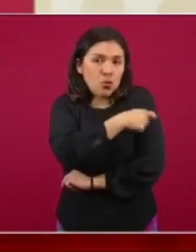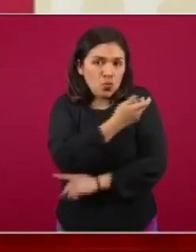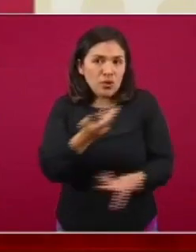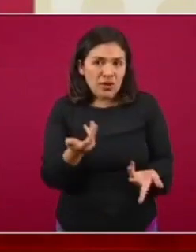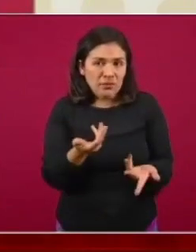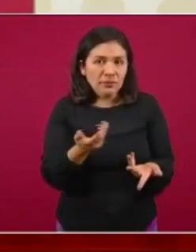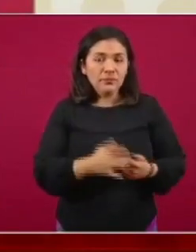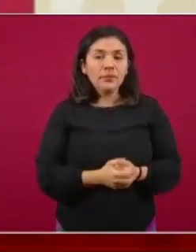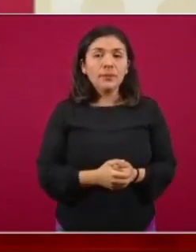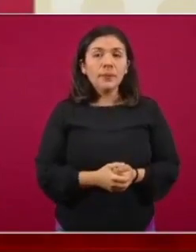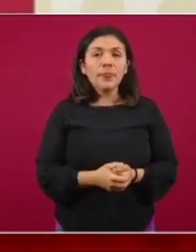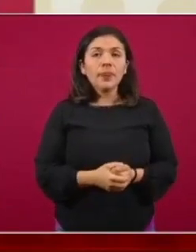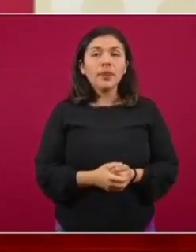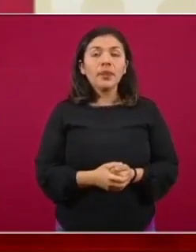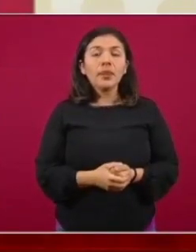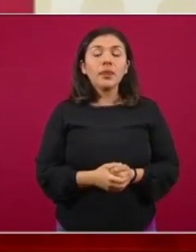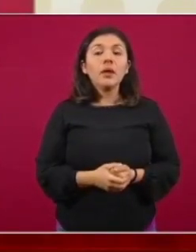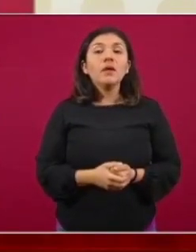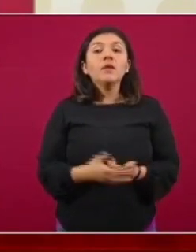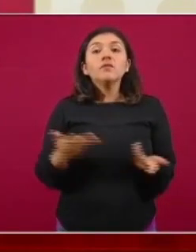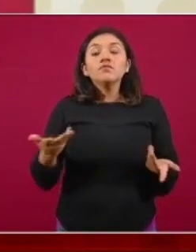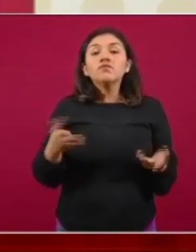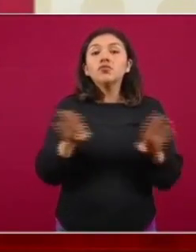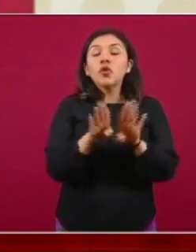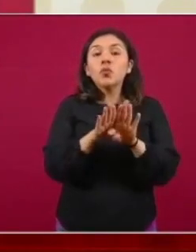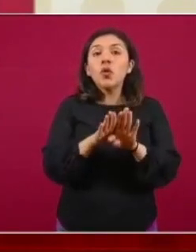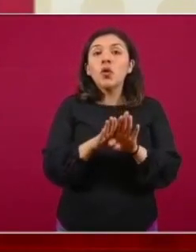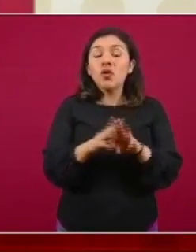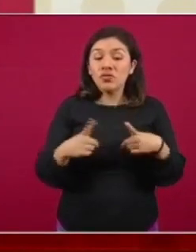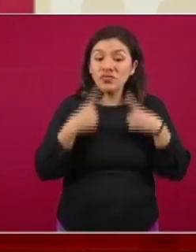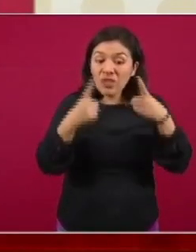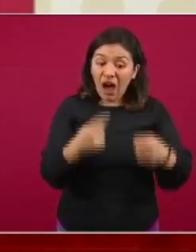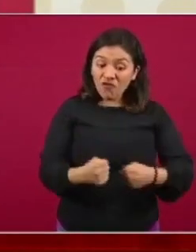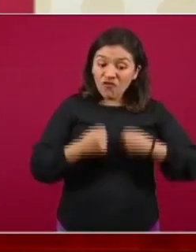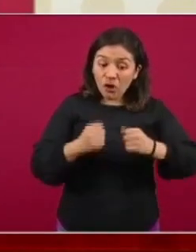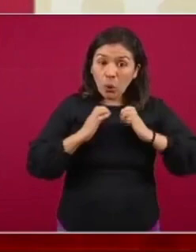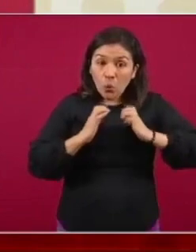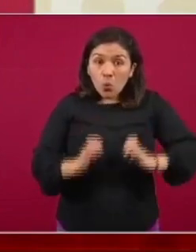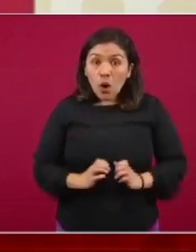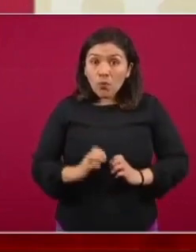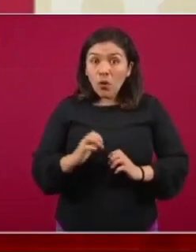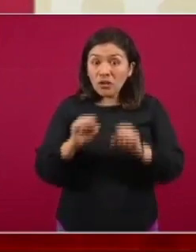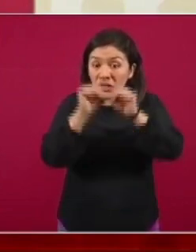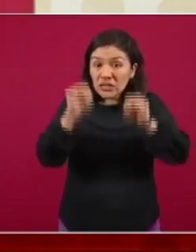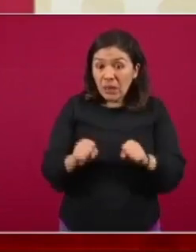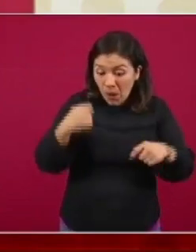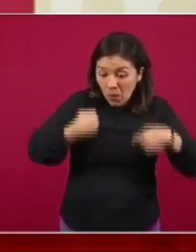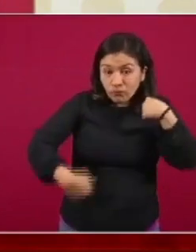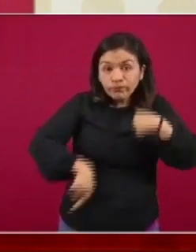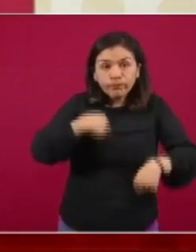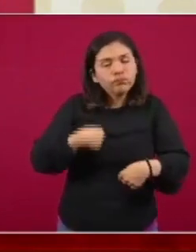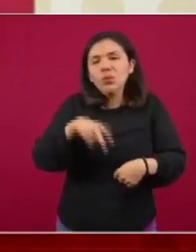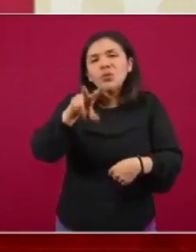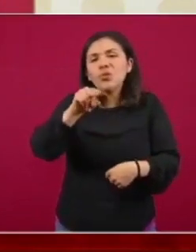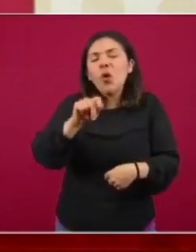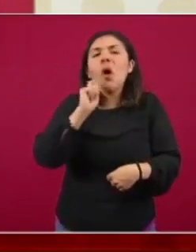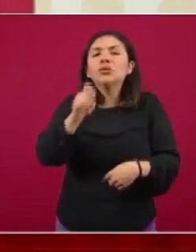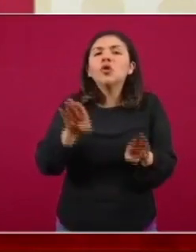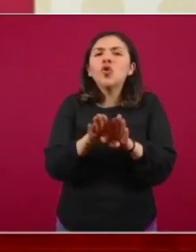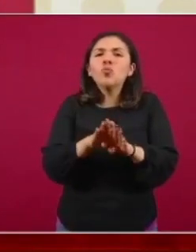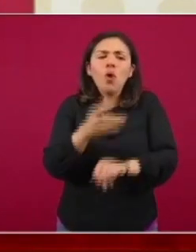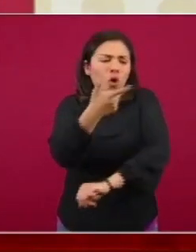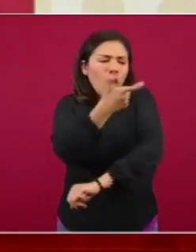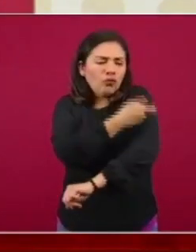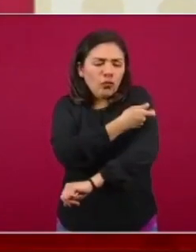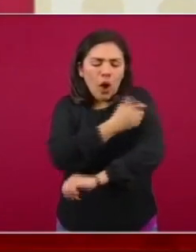es una vacuna. Entonces, más que el fortalecer el sistema inmune, lo que le está es enseñando el